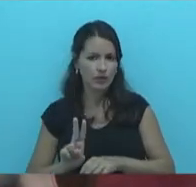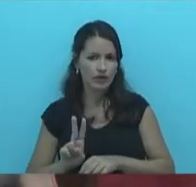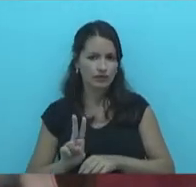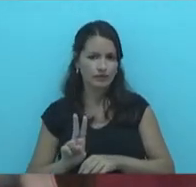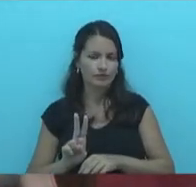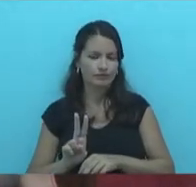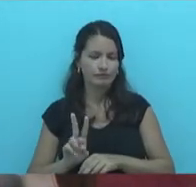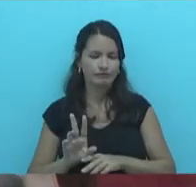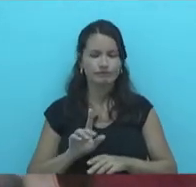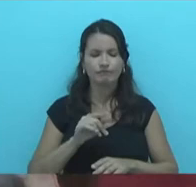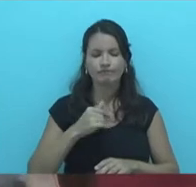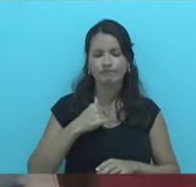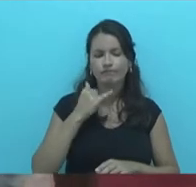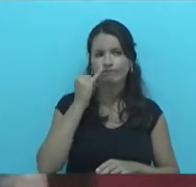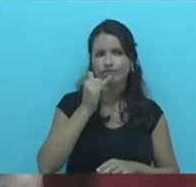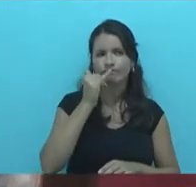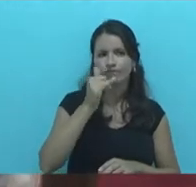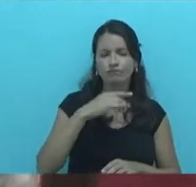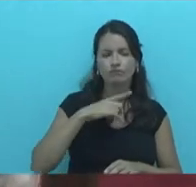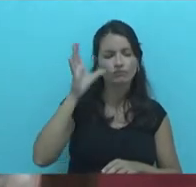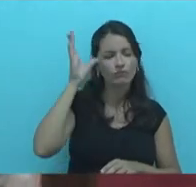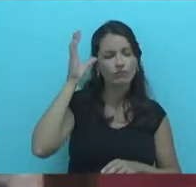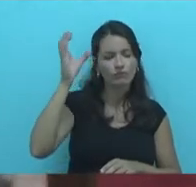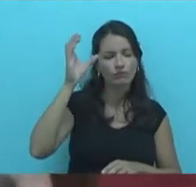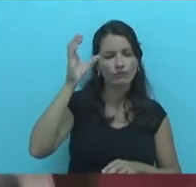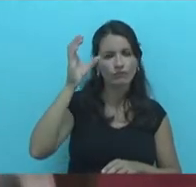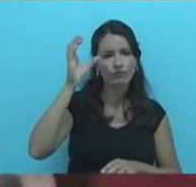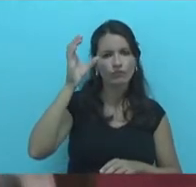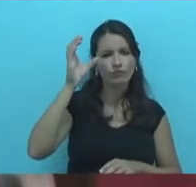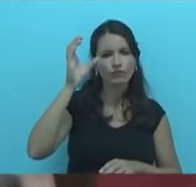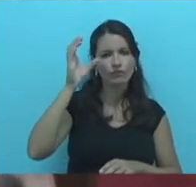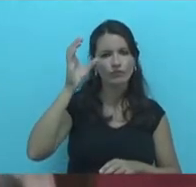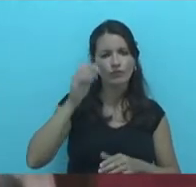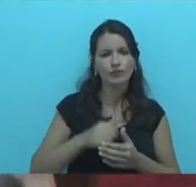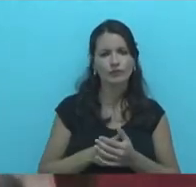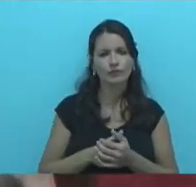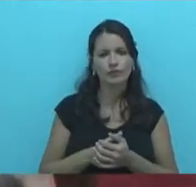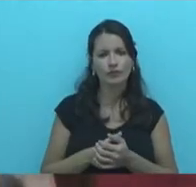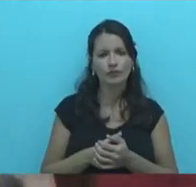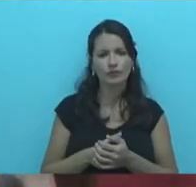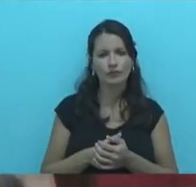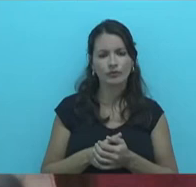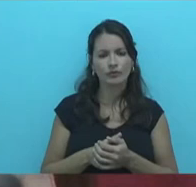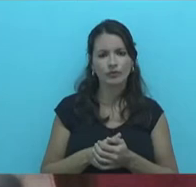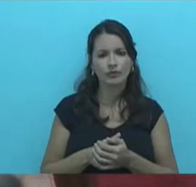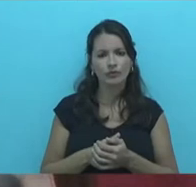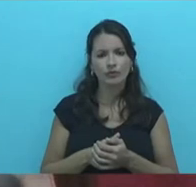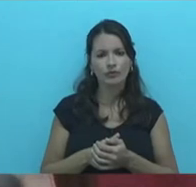Yo quiero recordar, en primer lugar, el aporte que ha hecho al derecho